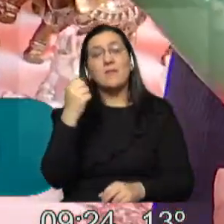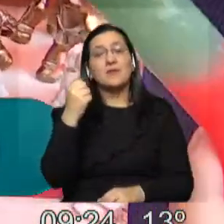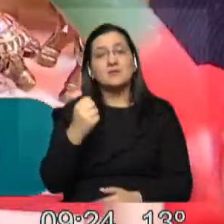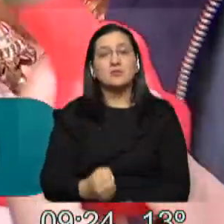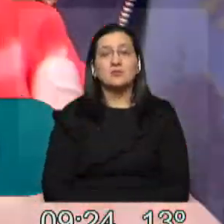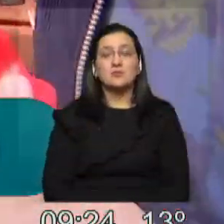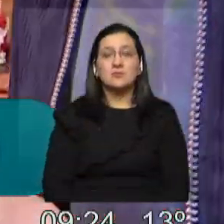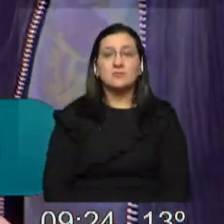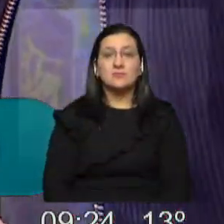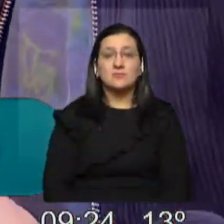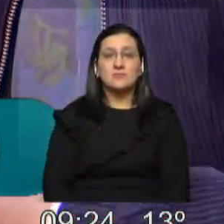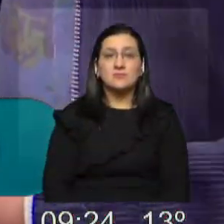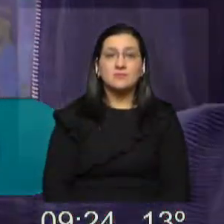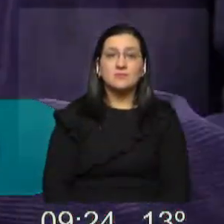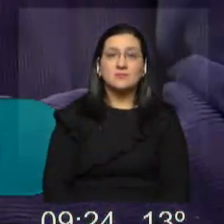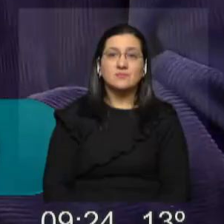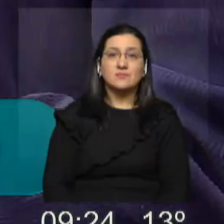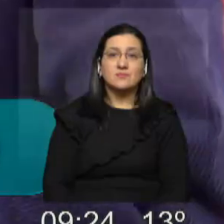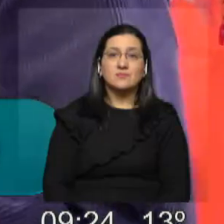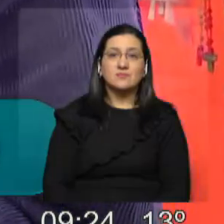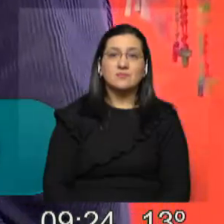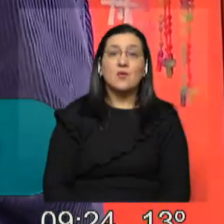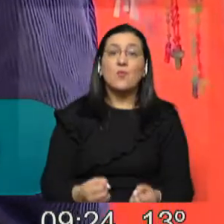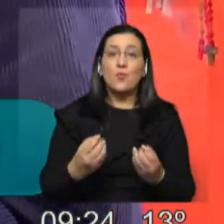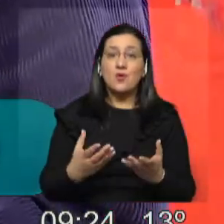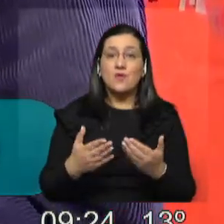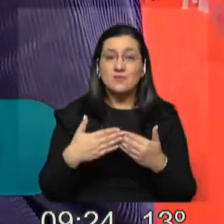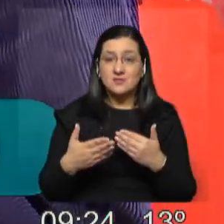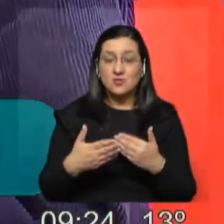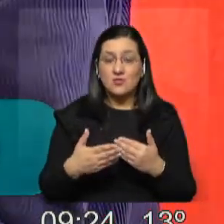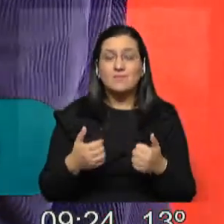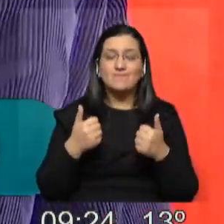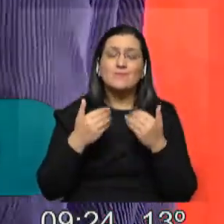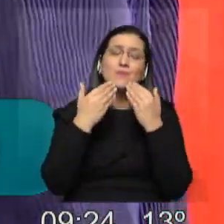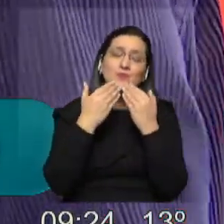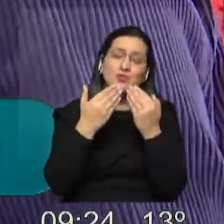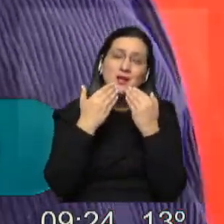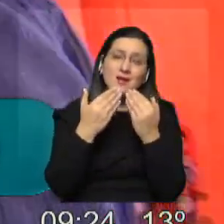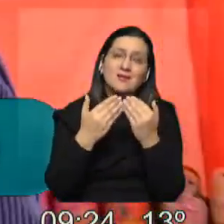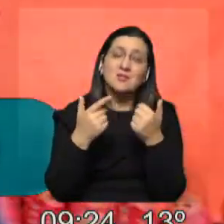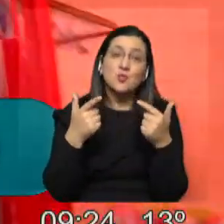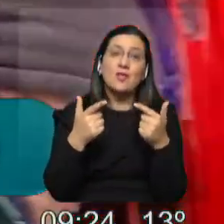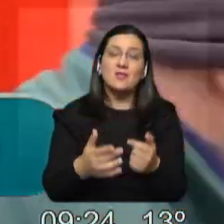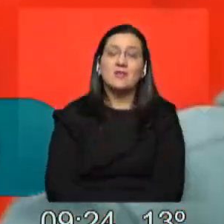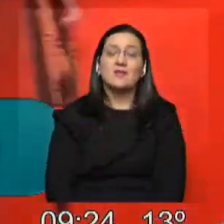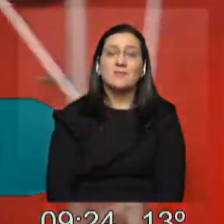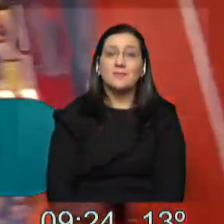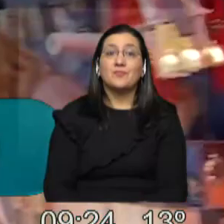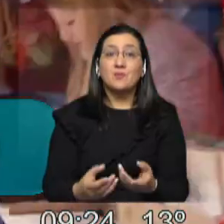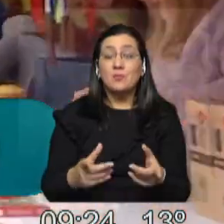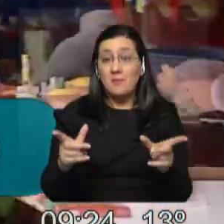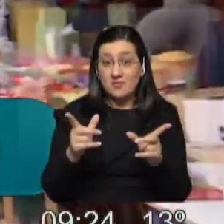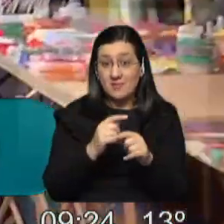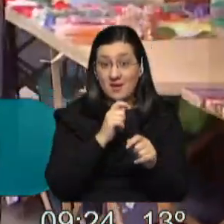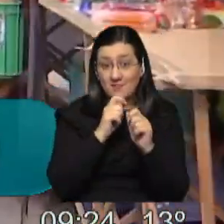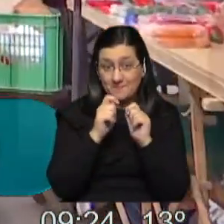390 pesos. 390 pesos. Bien, excelente. Bueno, vecino. Muy bueno. Vamos arriba, ahí, gracias. Muchas meter. Gracias, suerte. Bueno, Fito, vamos a cerrar el móvil.